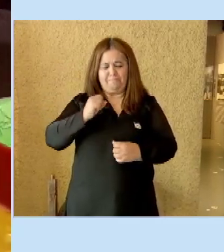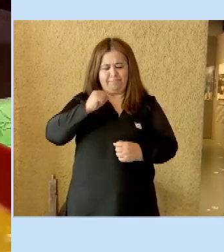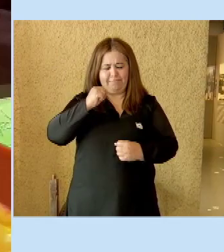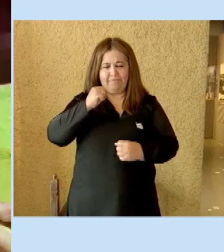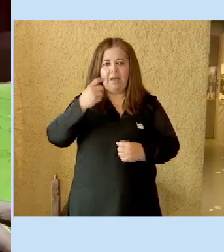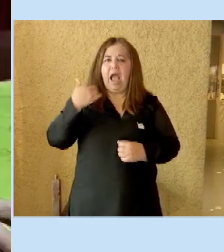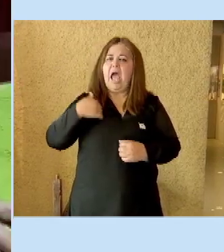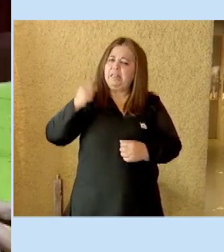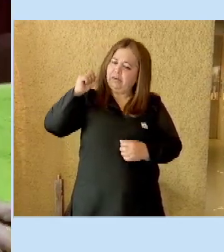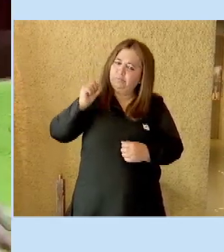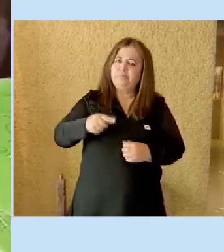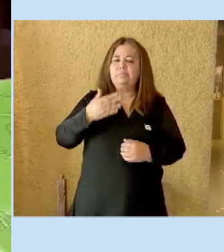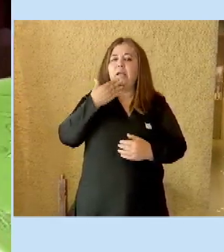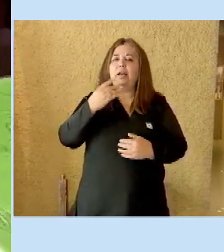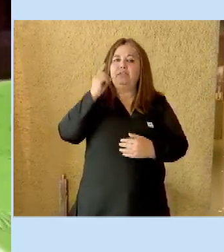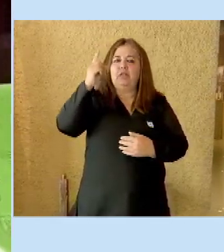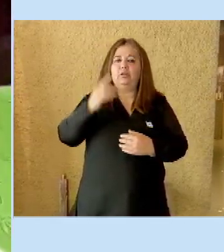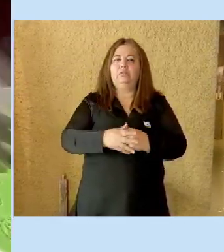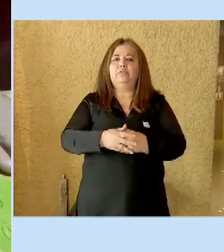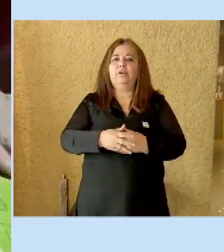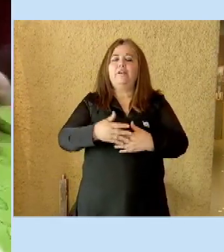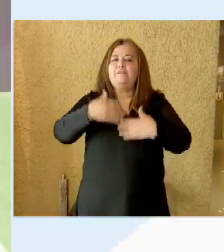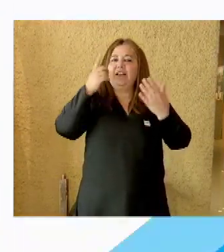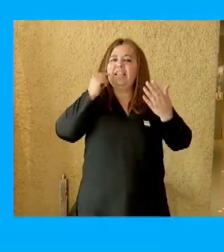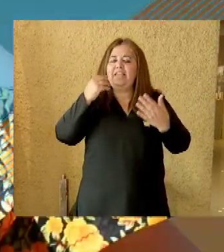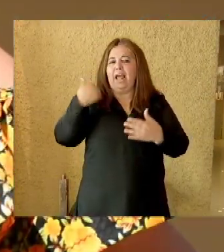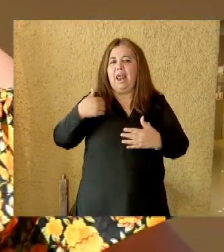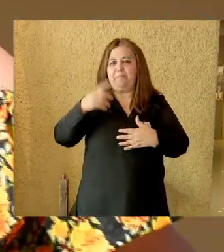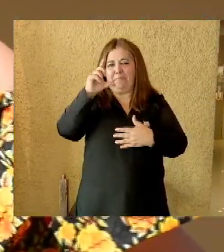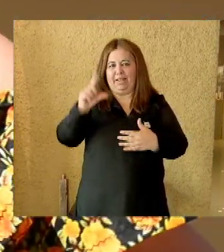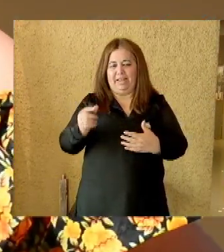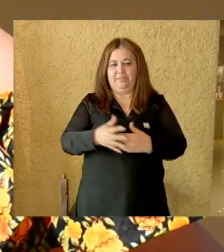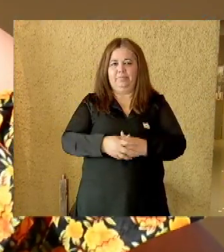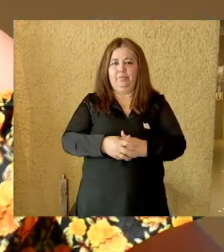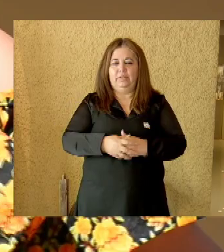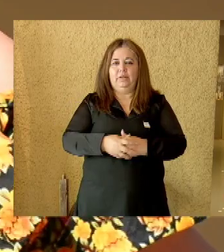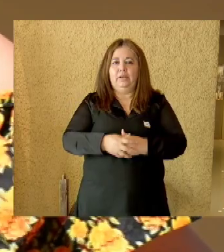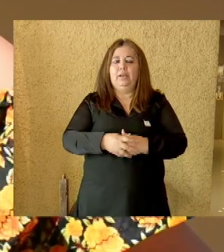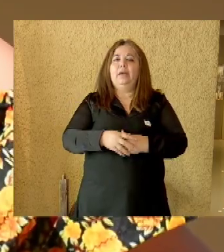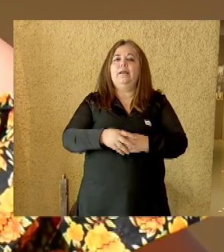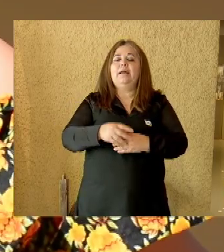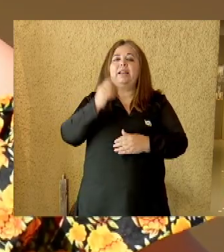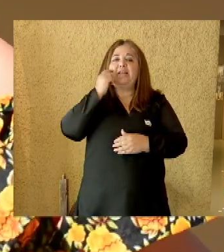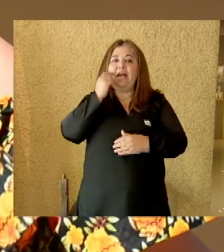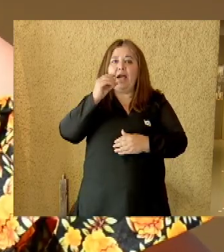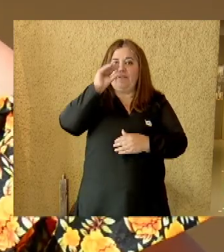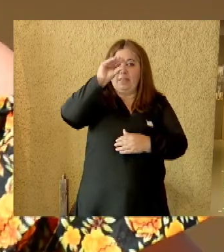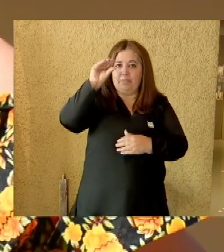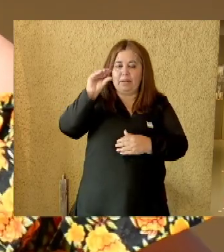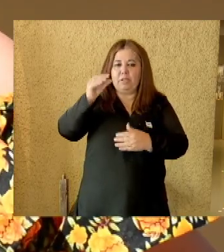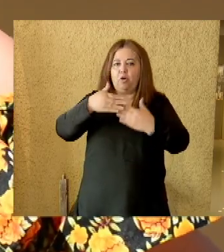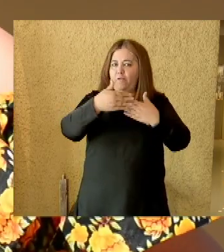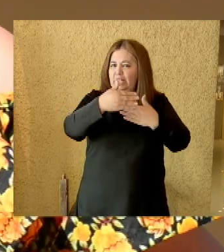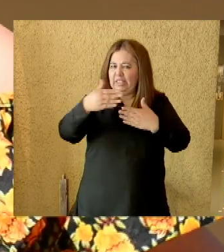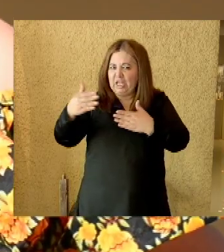Dios. Y feliz Día de la Plata. Desde el departamento de Rivadavia, junto a todos los vecinos